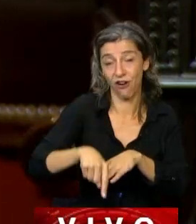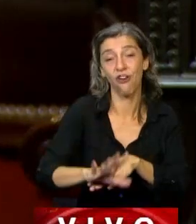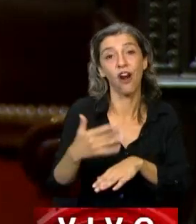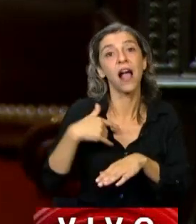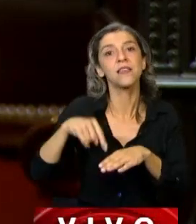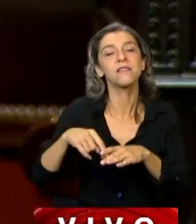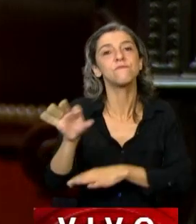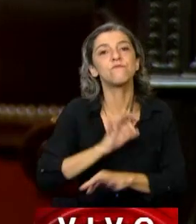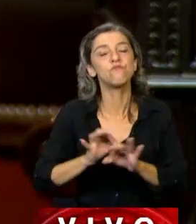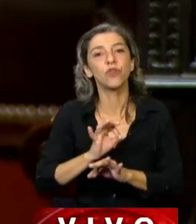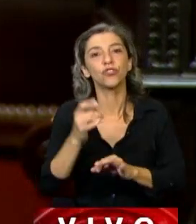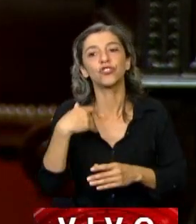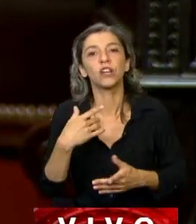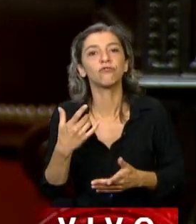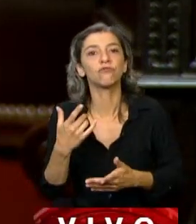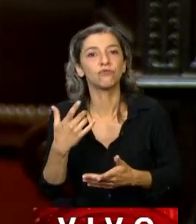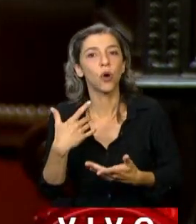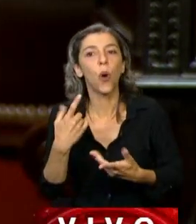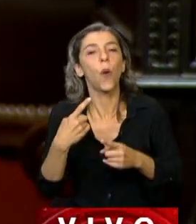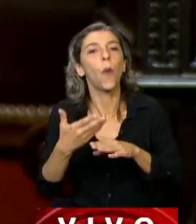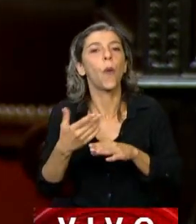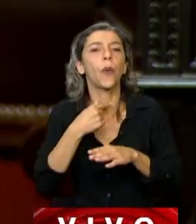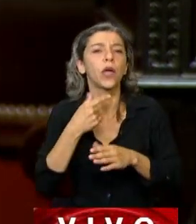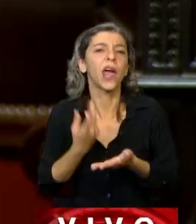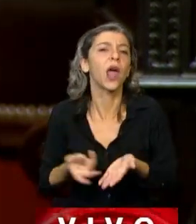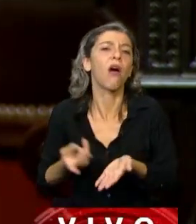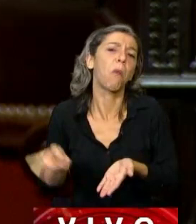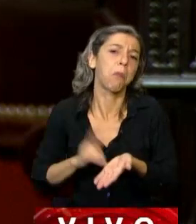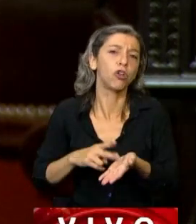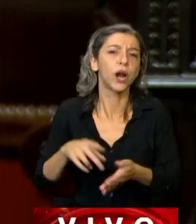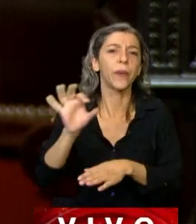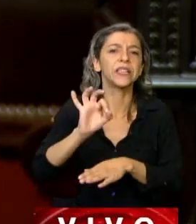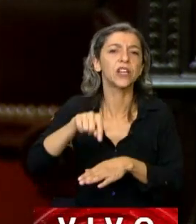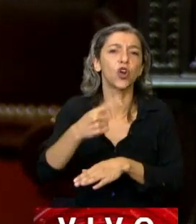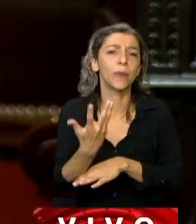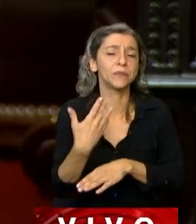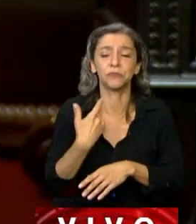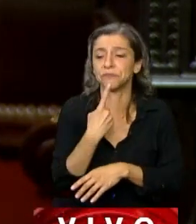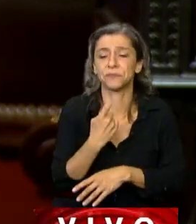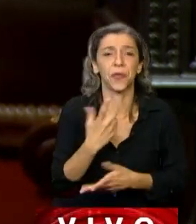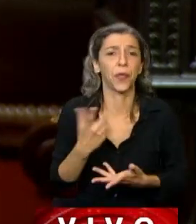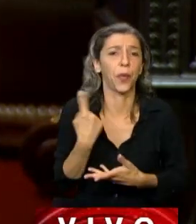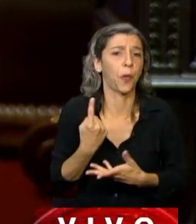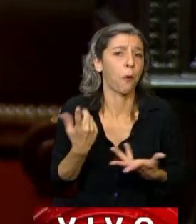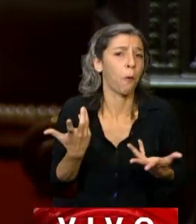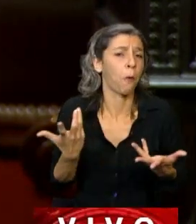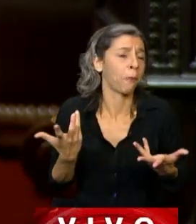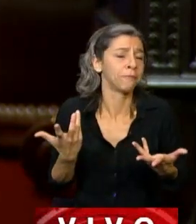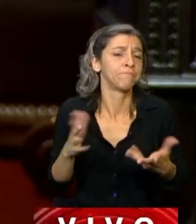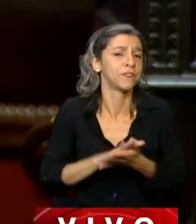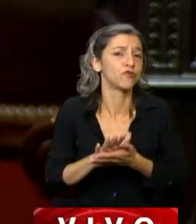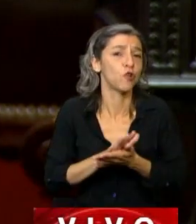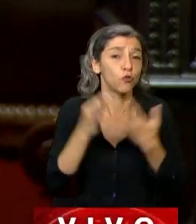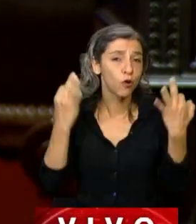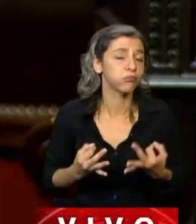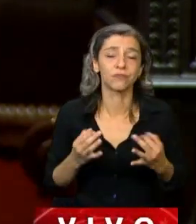para volver a la tolerancia anterior de 0,5 porque efectivamente se dieron cuenta de que no era la solución para